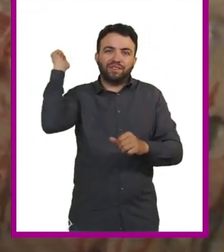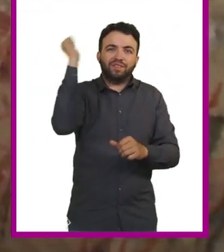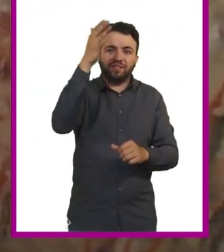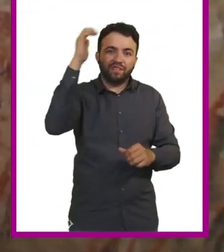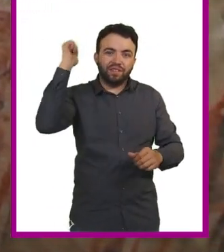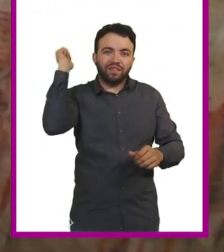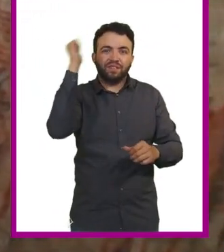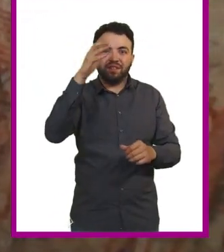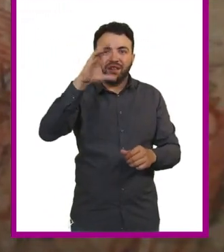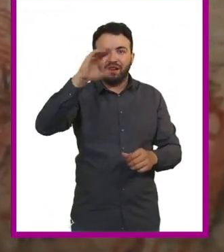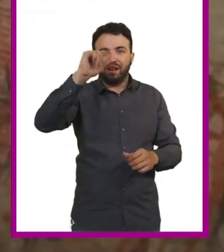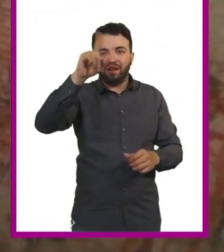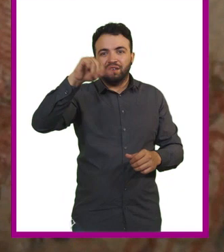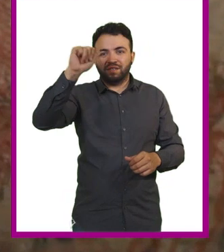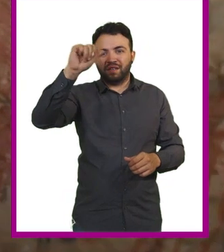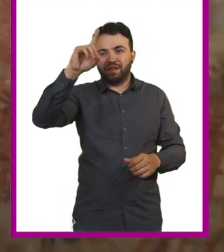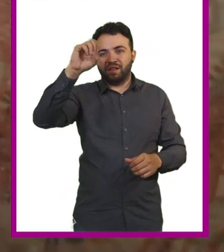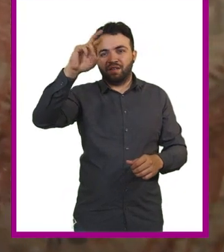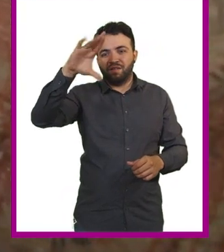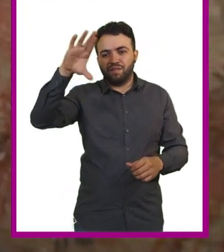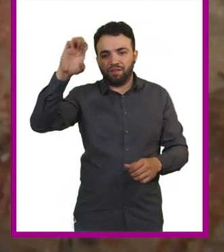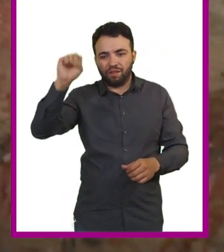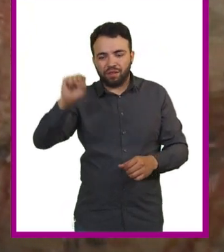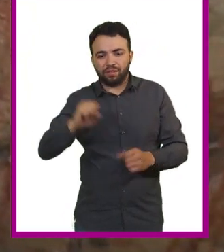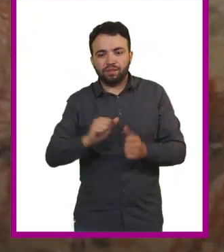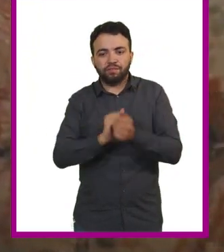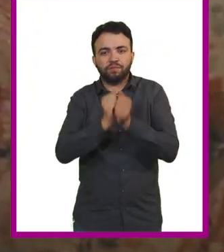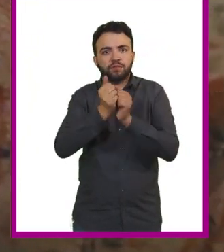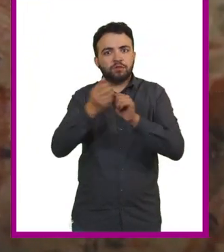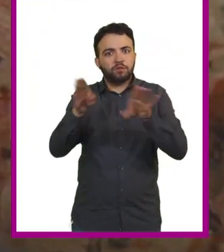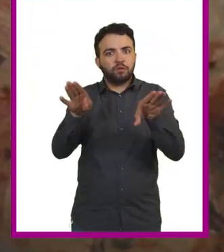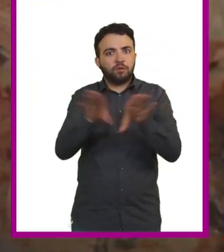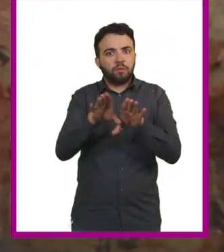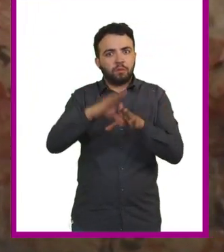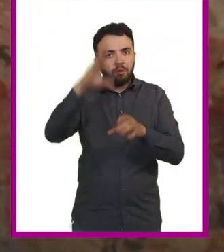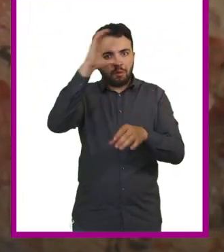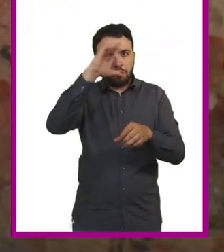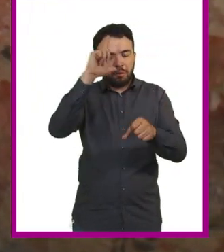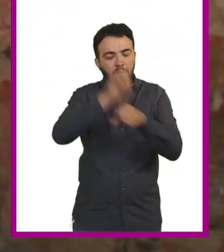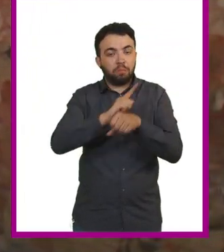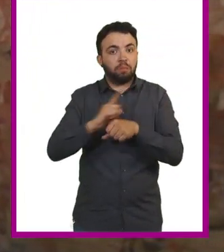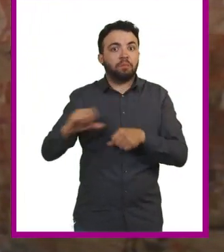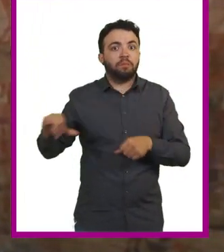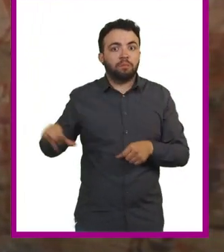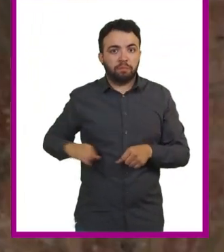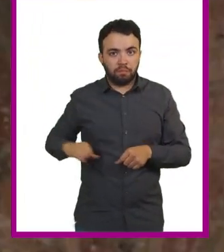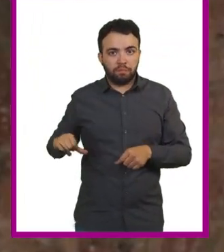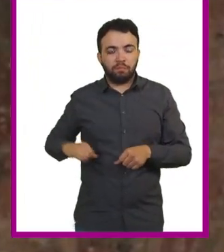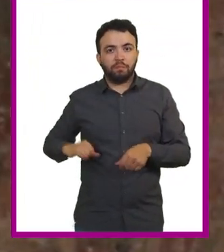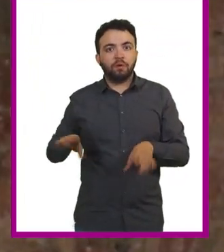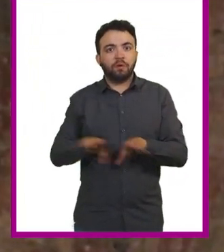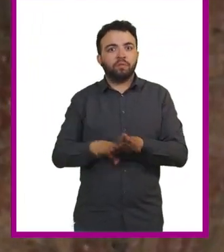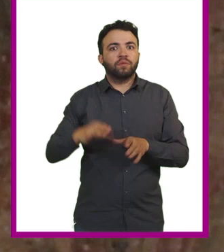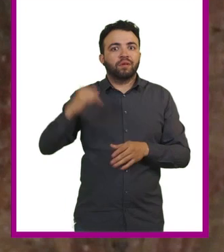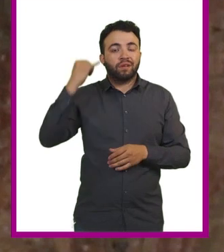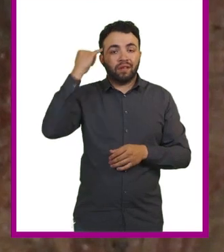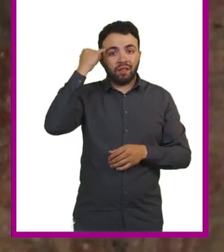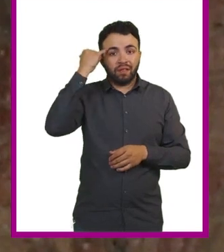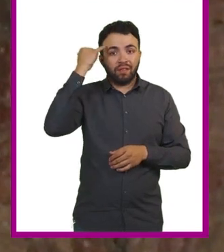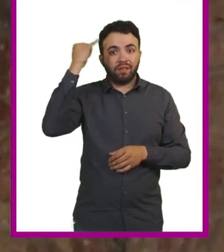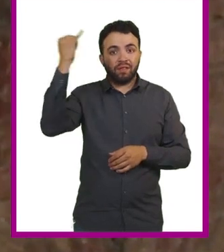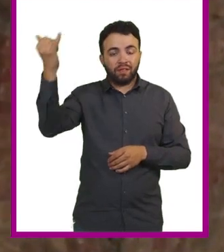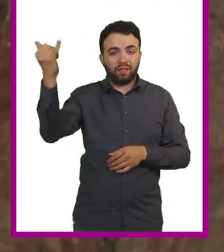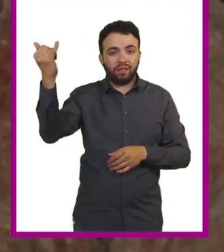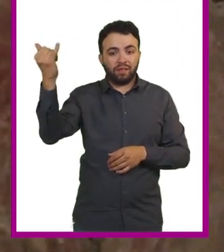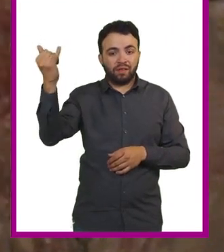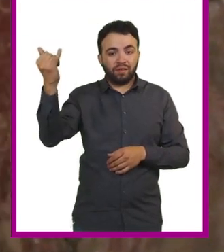unos complejos culturales muy interesantes con una ideología, un sistema